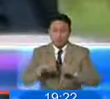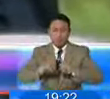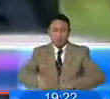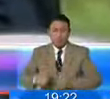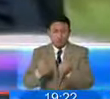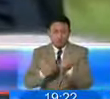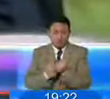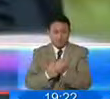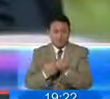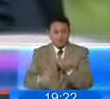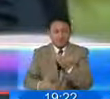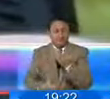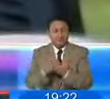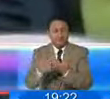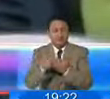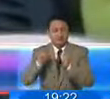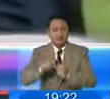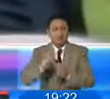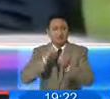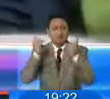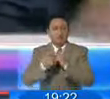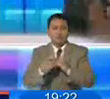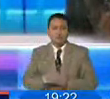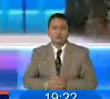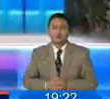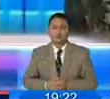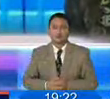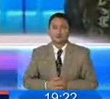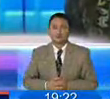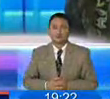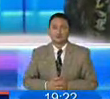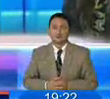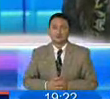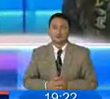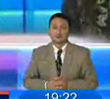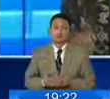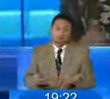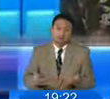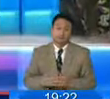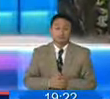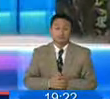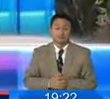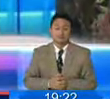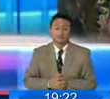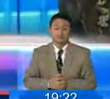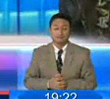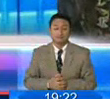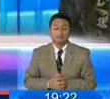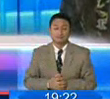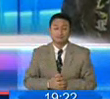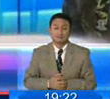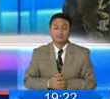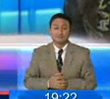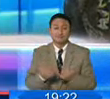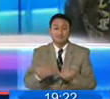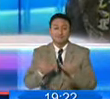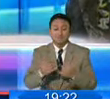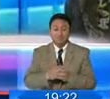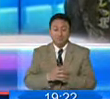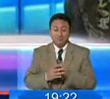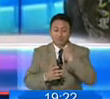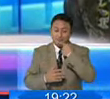será mucho más fácil aplicar los cambios, afirma. Y hay que evidenciar que sin duda alguna esto también nos pone en la